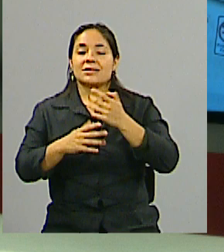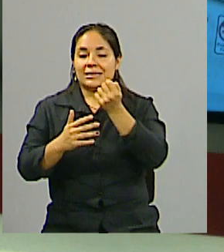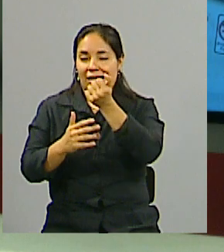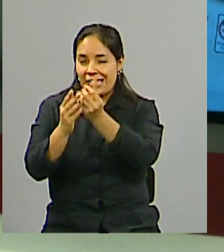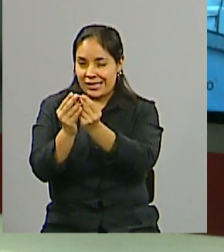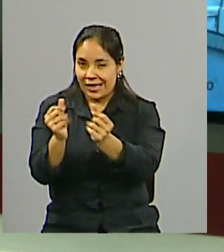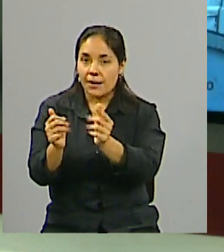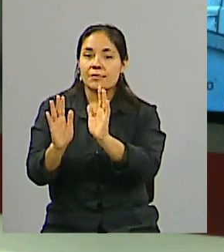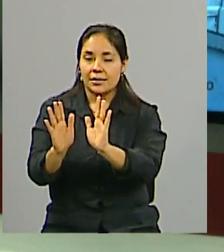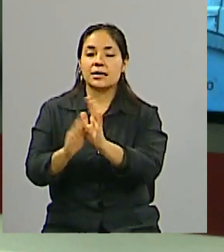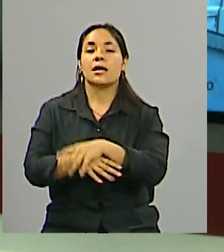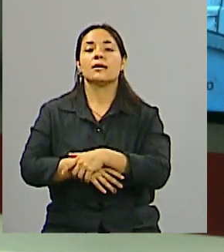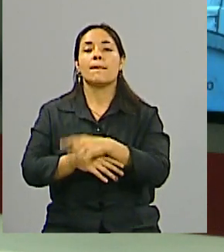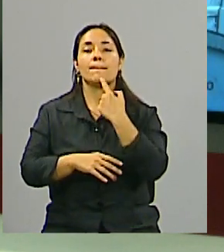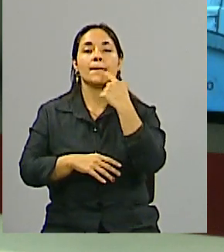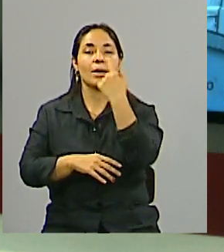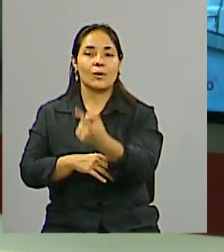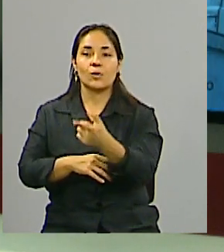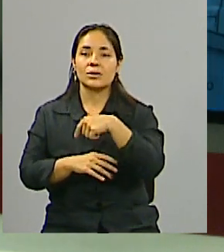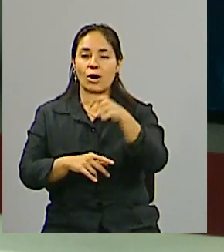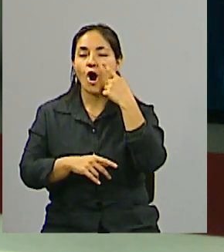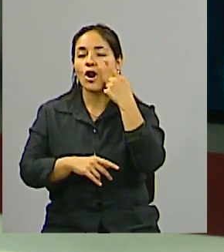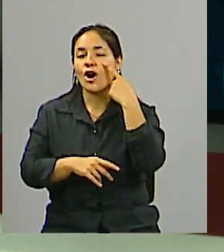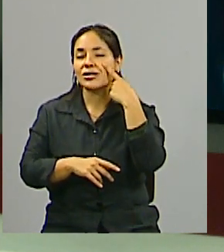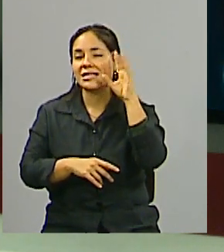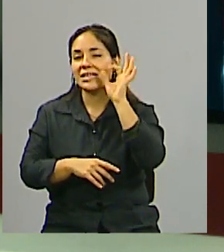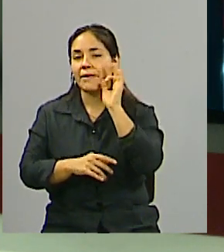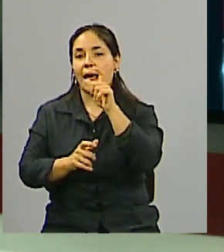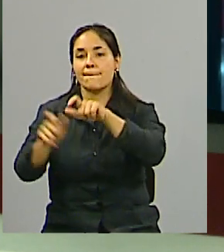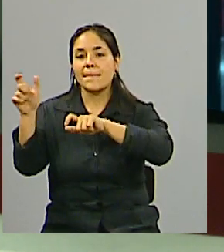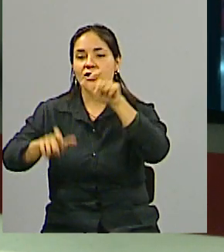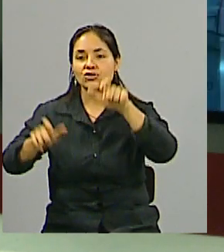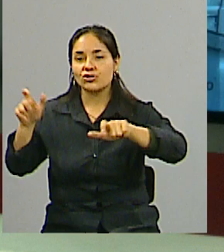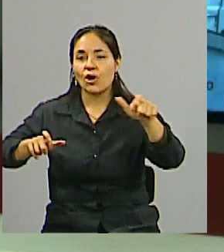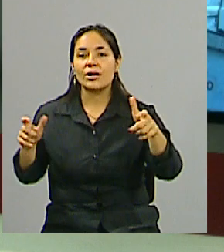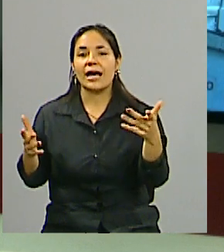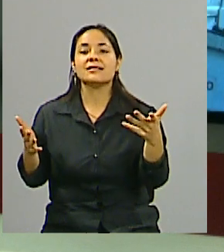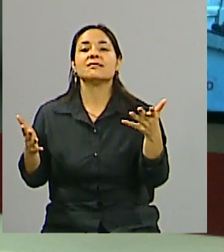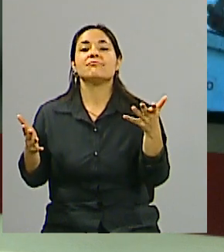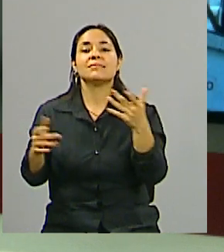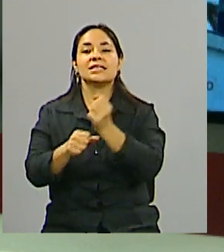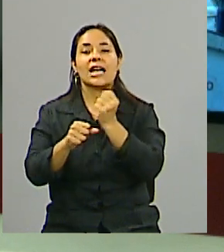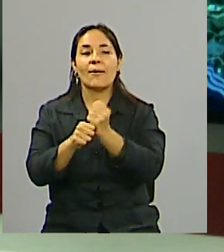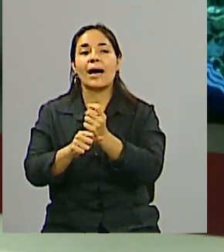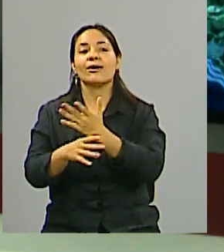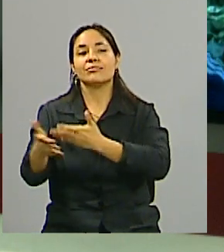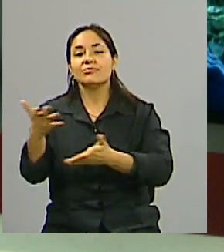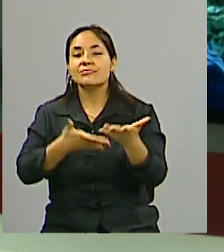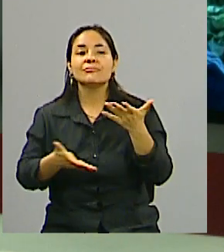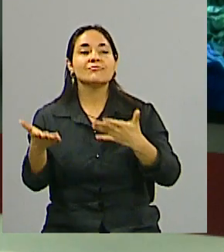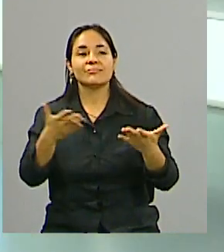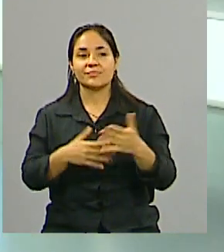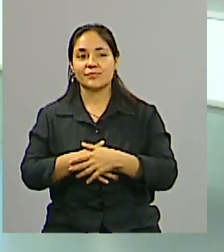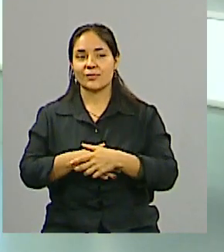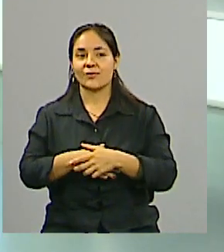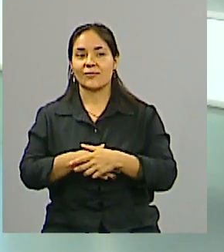Patricia, ustedes que tienen sin duda conocimiento de cómo la gente se mueve a la hora de hablar de trabajo, ¿qué es lo que busca hoy la